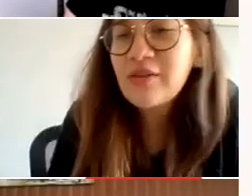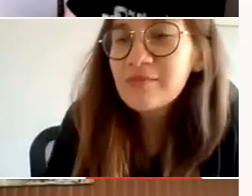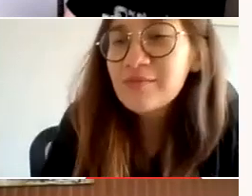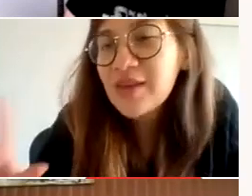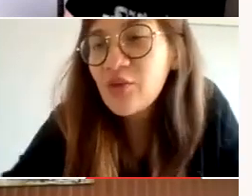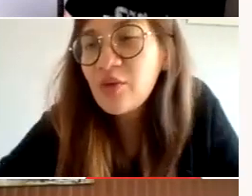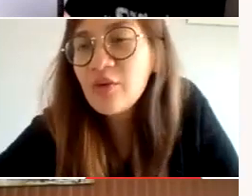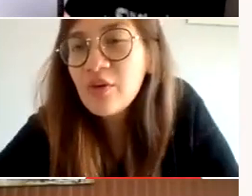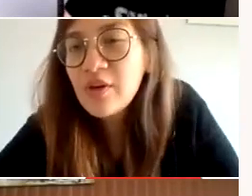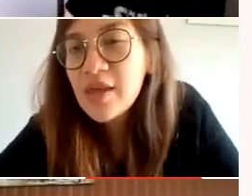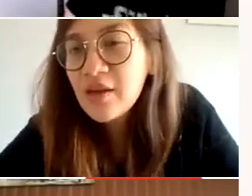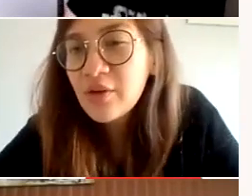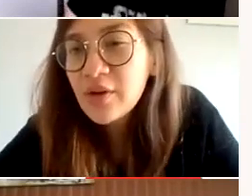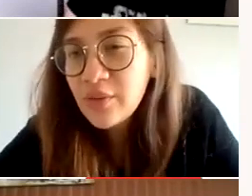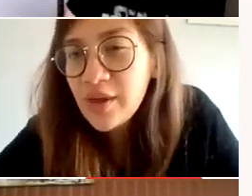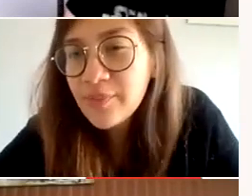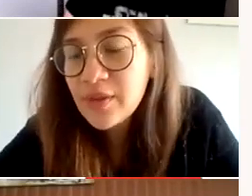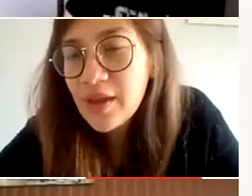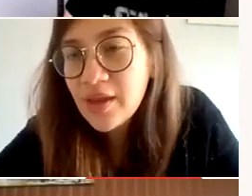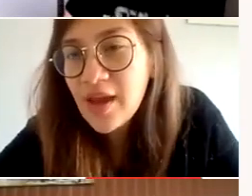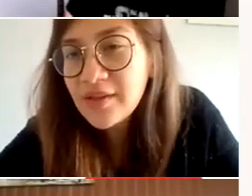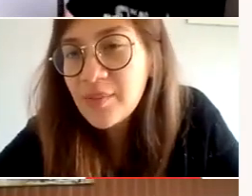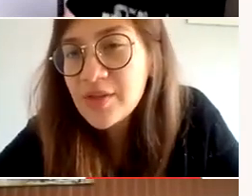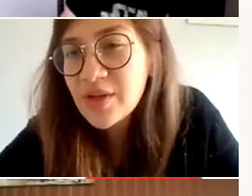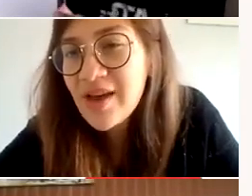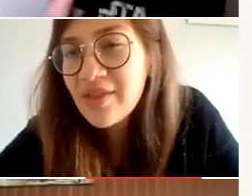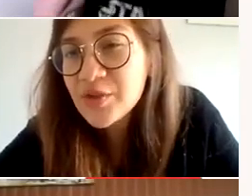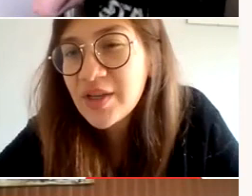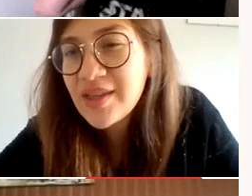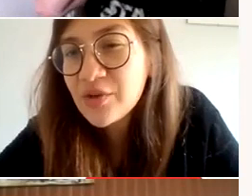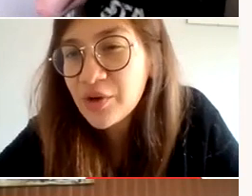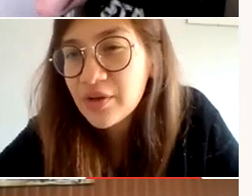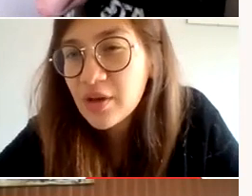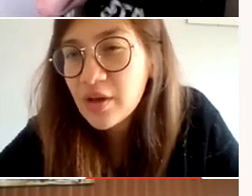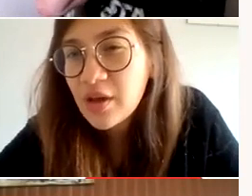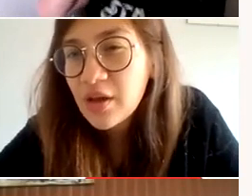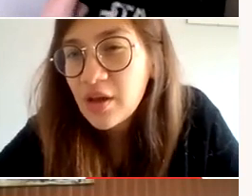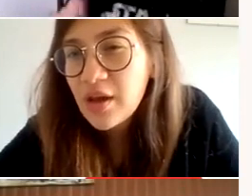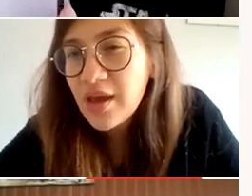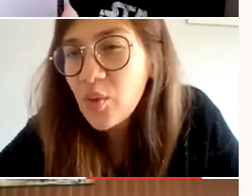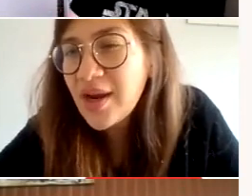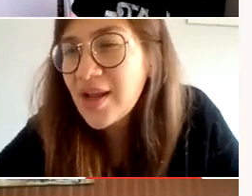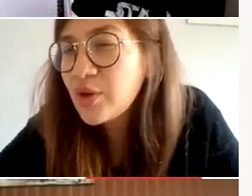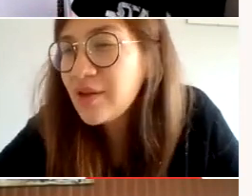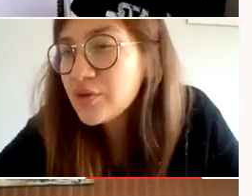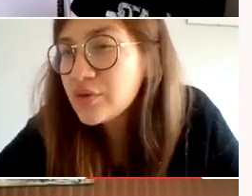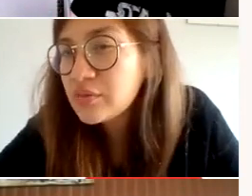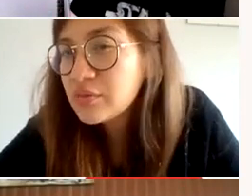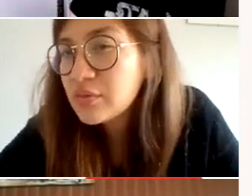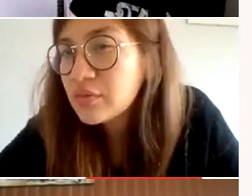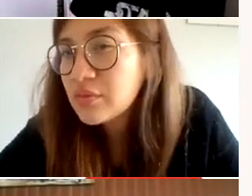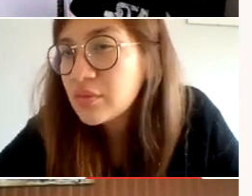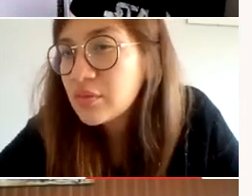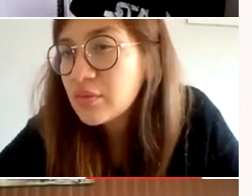no, se quedó ahí con la duda. Antes mencionaba sobre Discord. ¿Ya? Es un canal solo de voz.